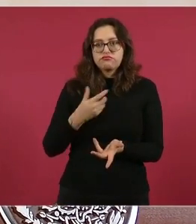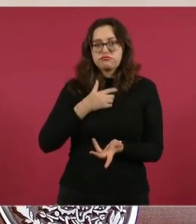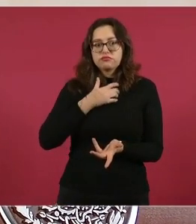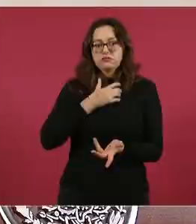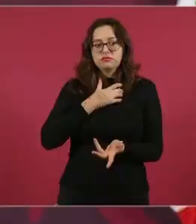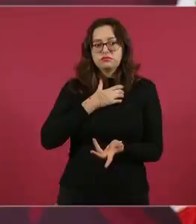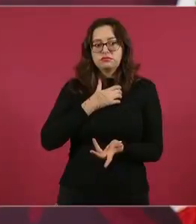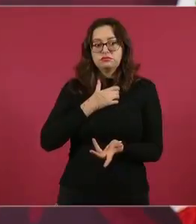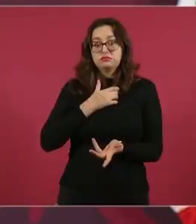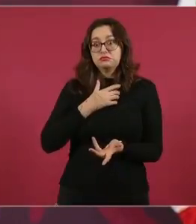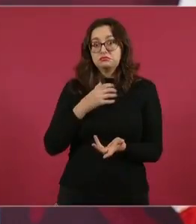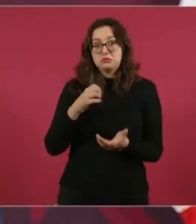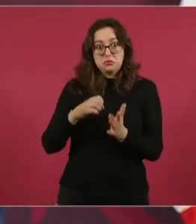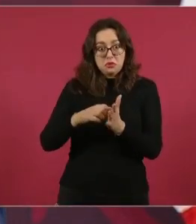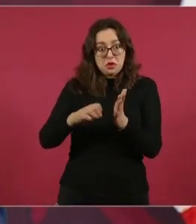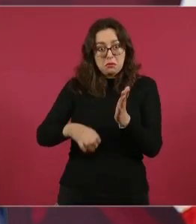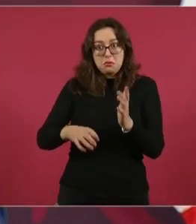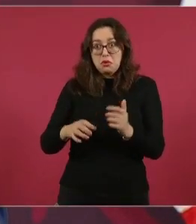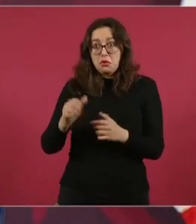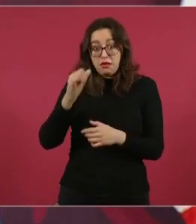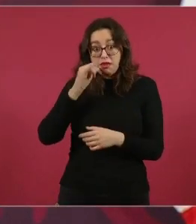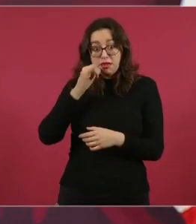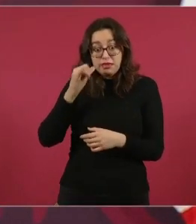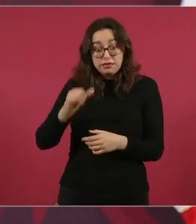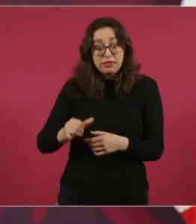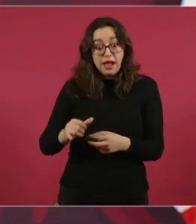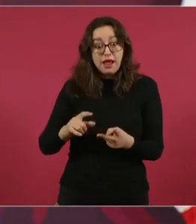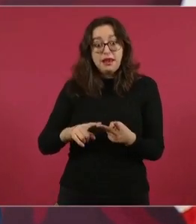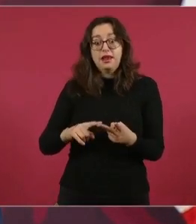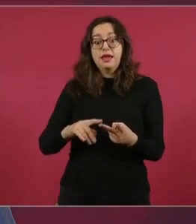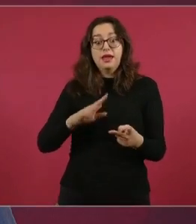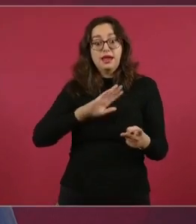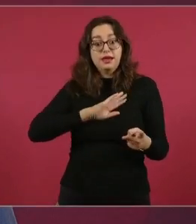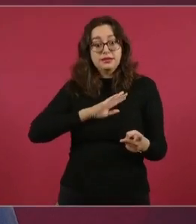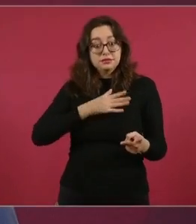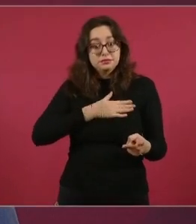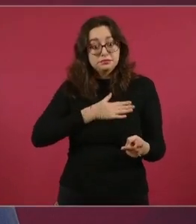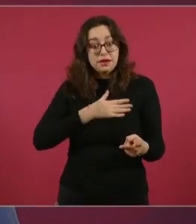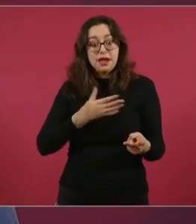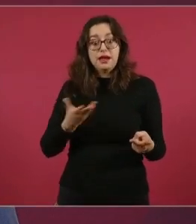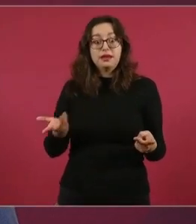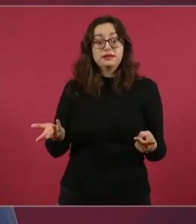Así ha sucedido en Italia, en España,